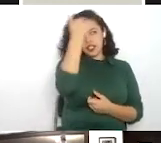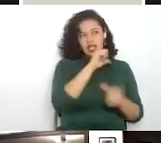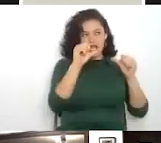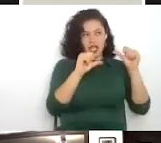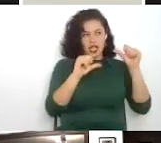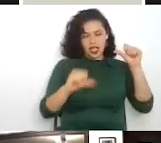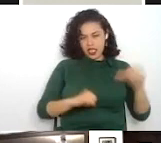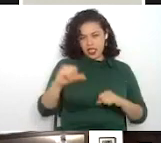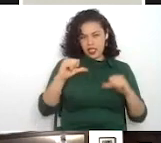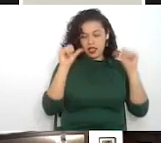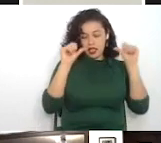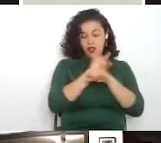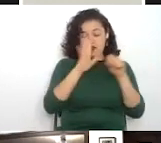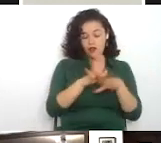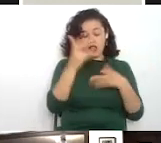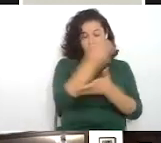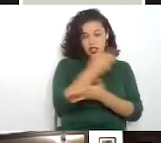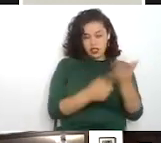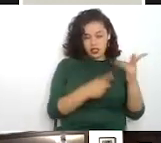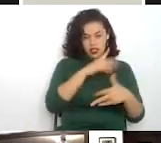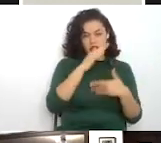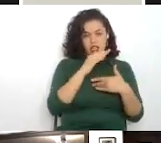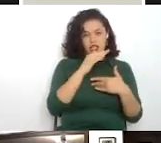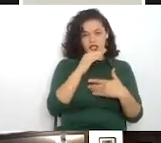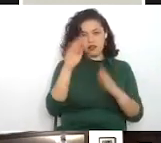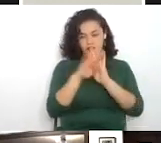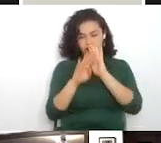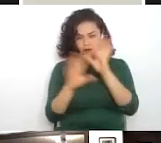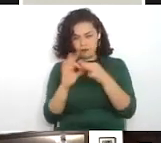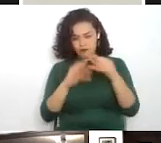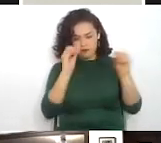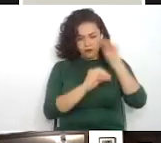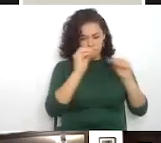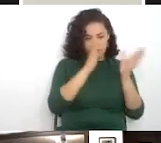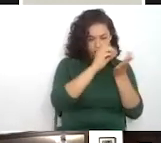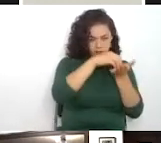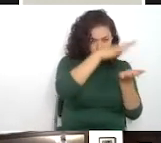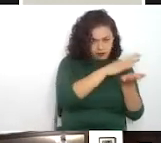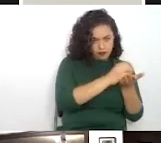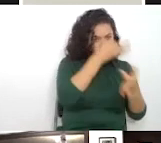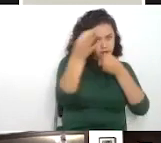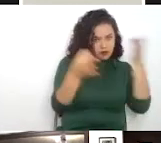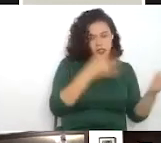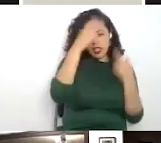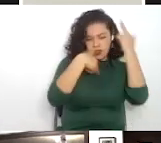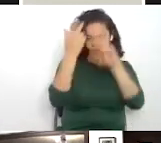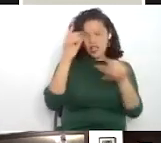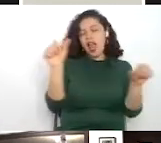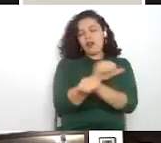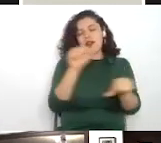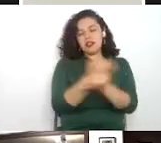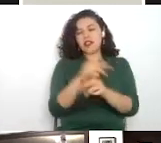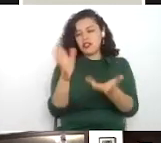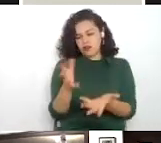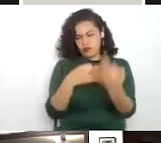y del diseño del procedimiento, la integración y validación del manual, la publicación del manual y la revisión y actualización del mismo.